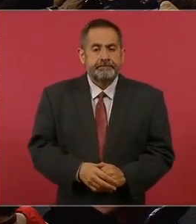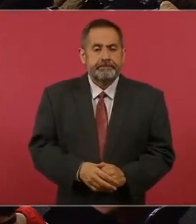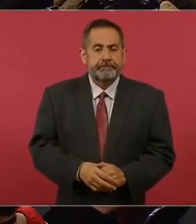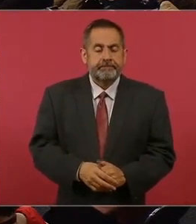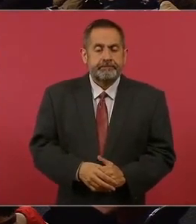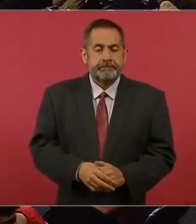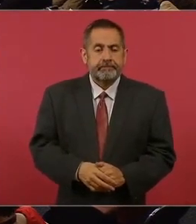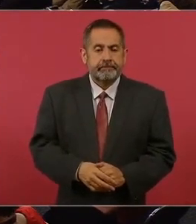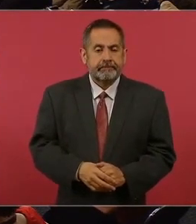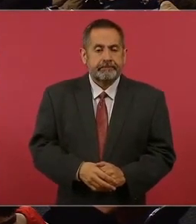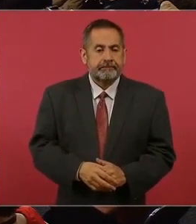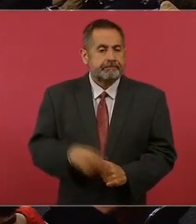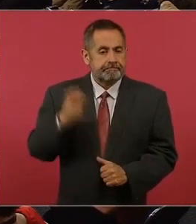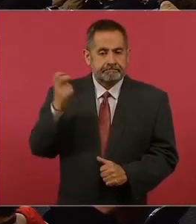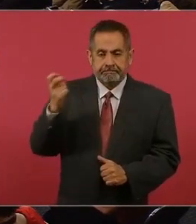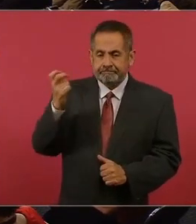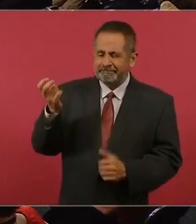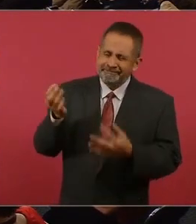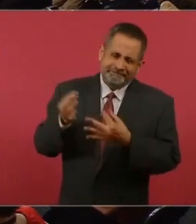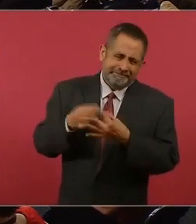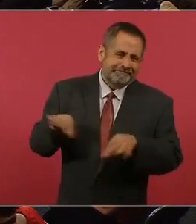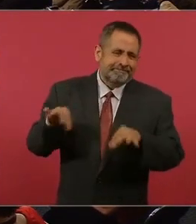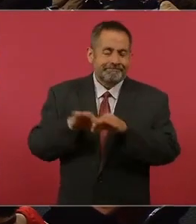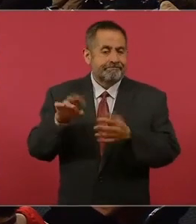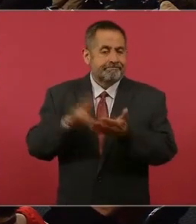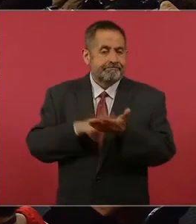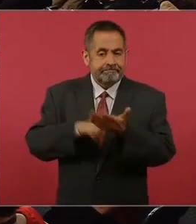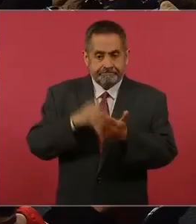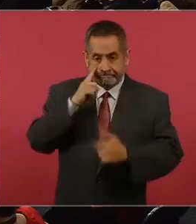Y esto es importantísimo,